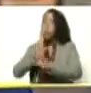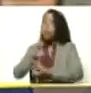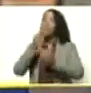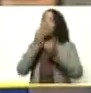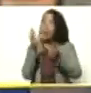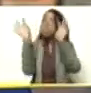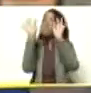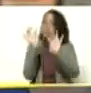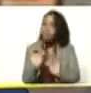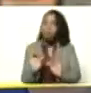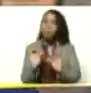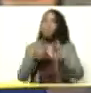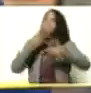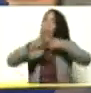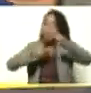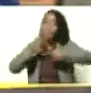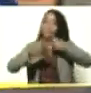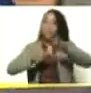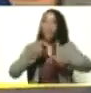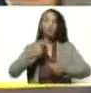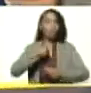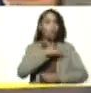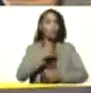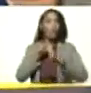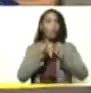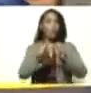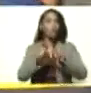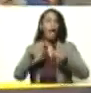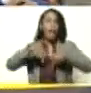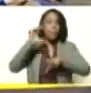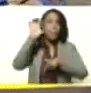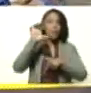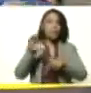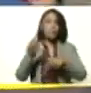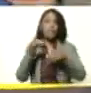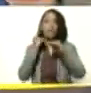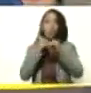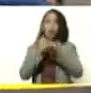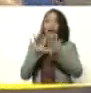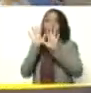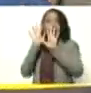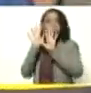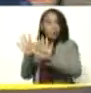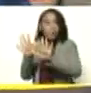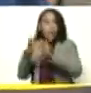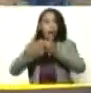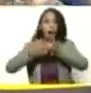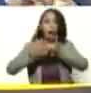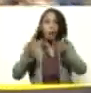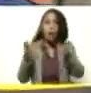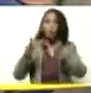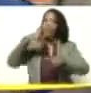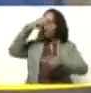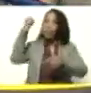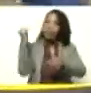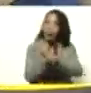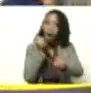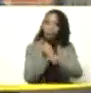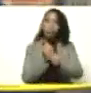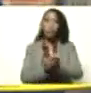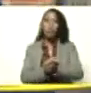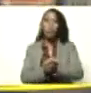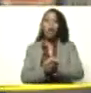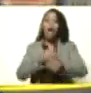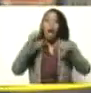métodos buena política yo quiero mantener el país como esta abierto trabajando con